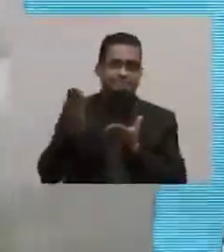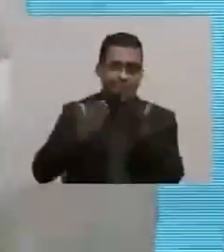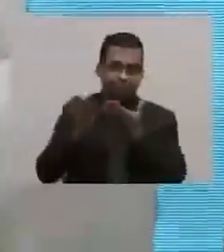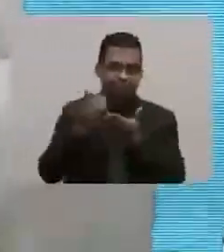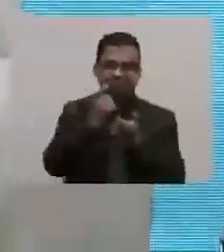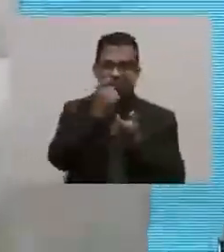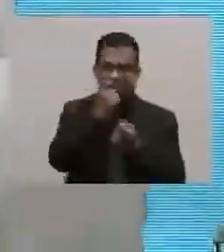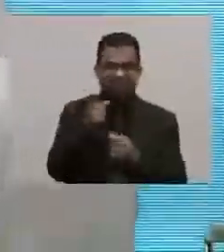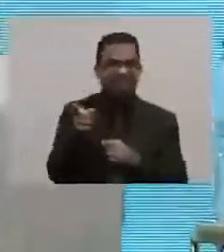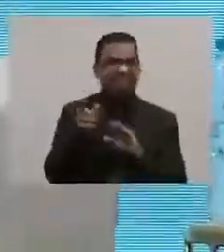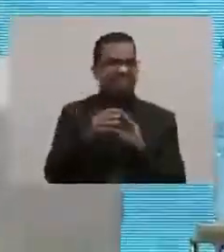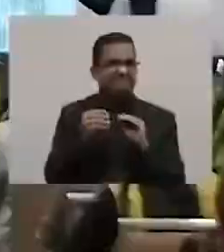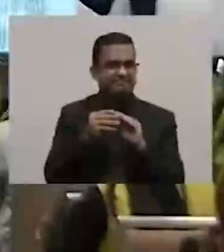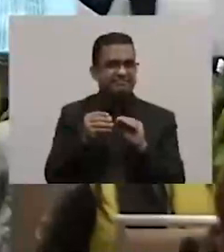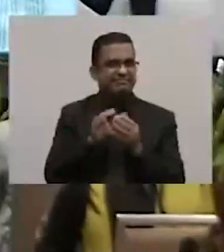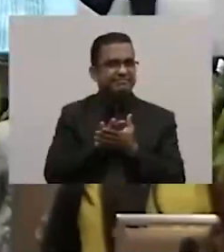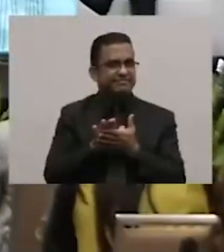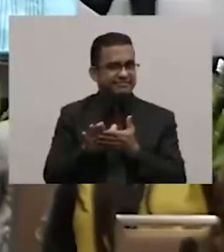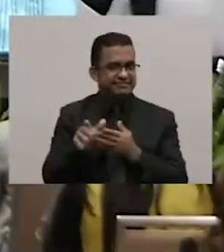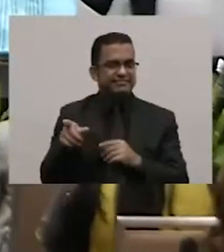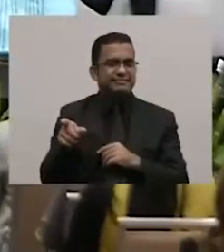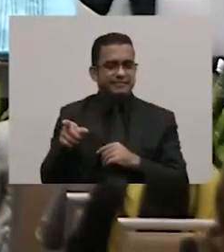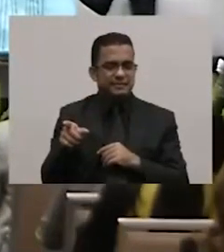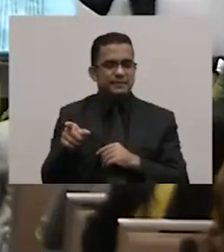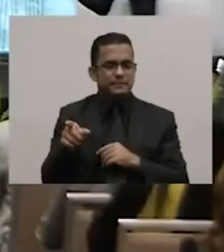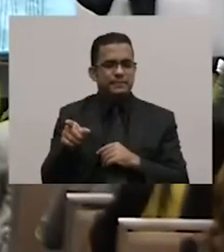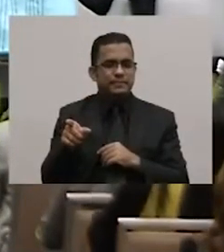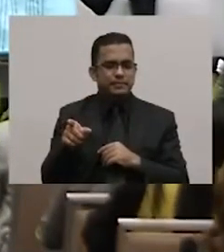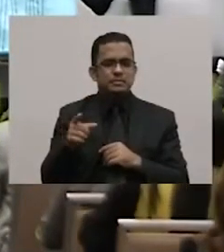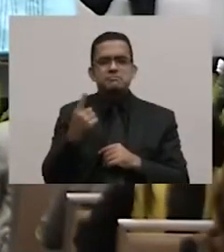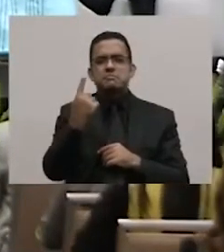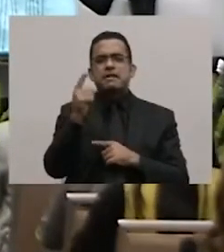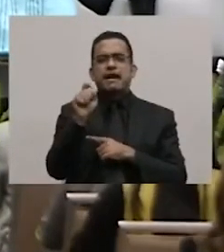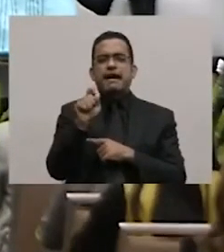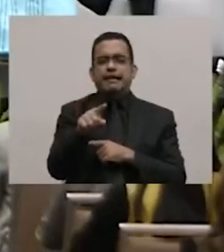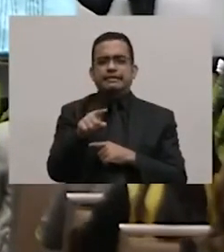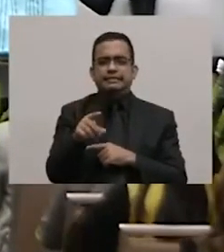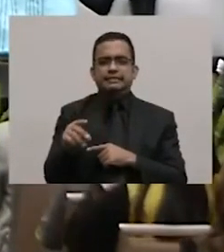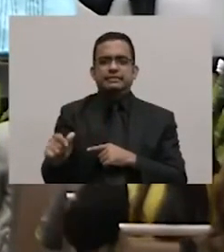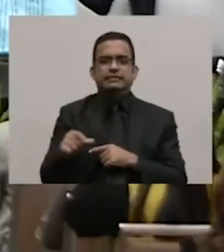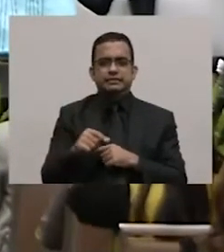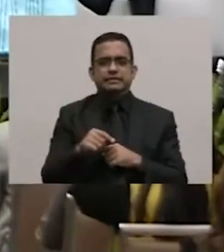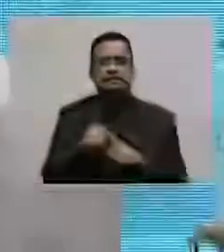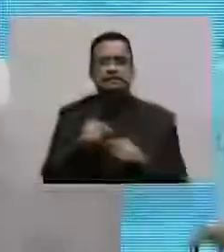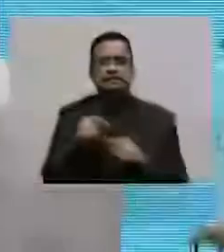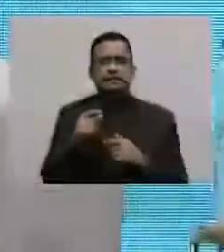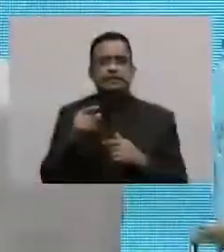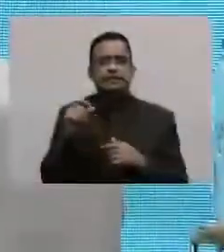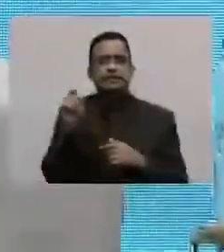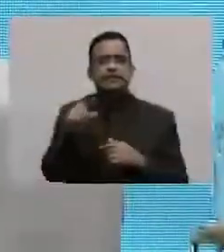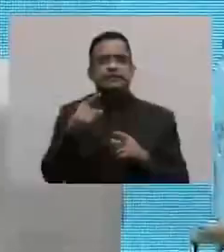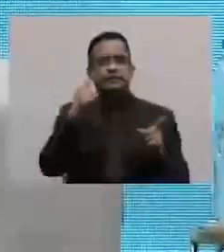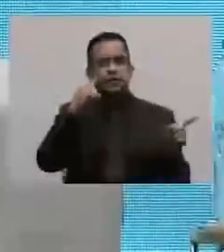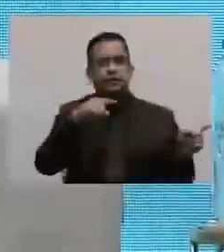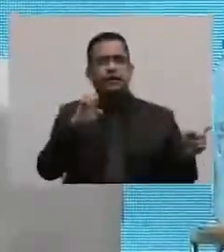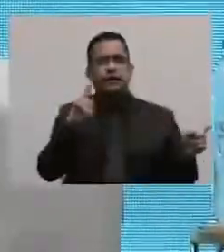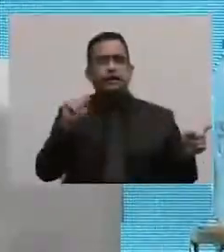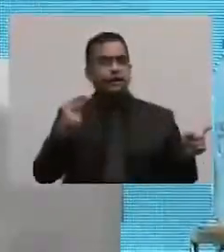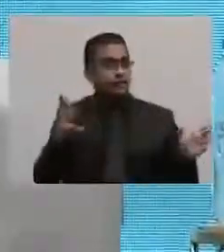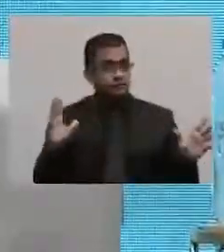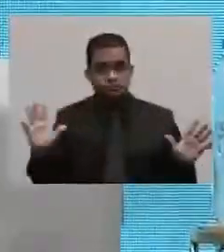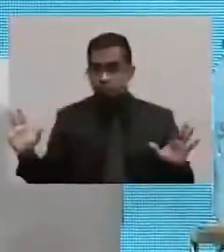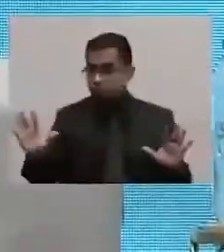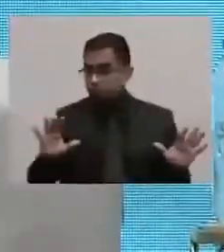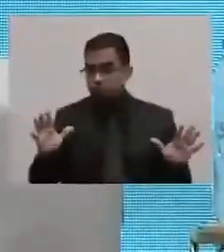tan interesantes que usted nos ha dado. Tengo una primera pregunta para Edith. Ya sí, aquí hemos